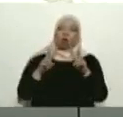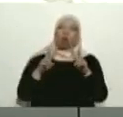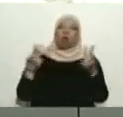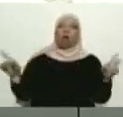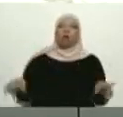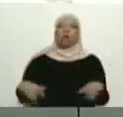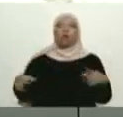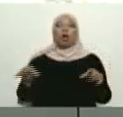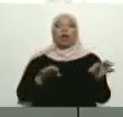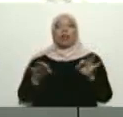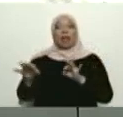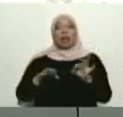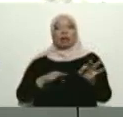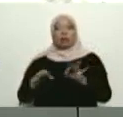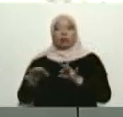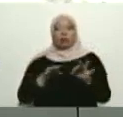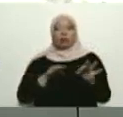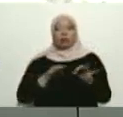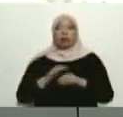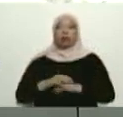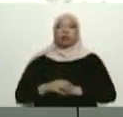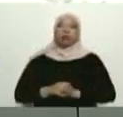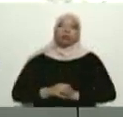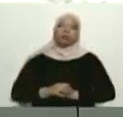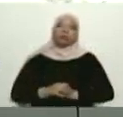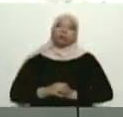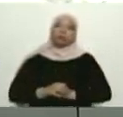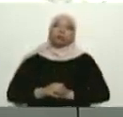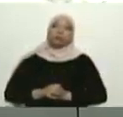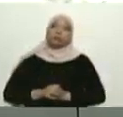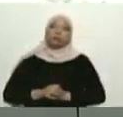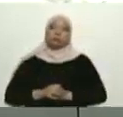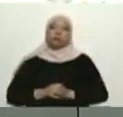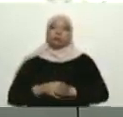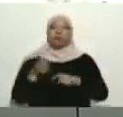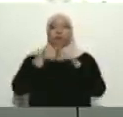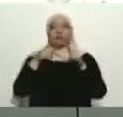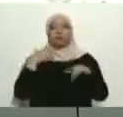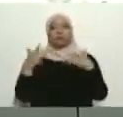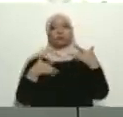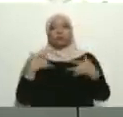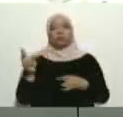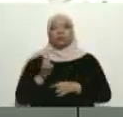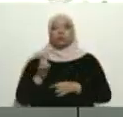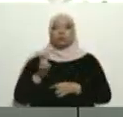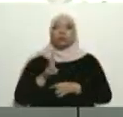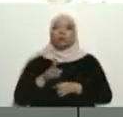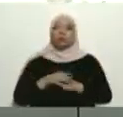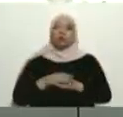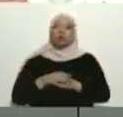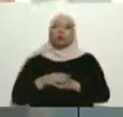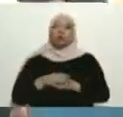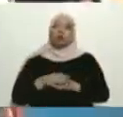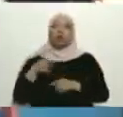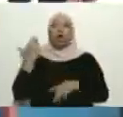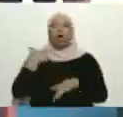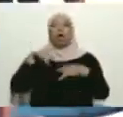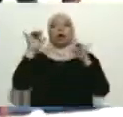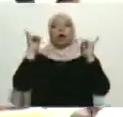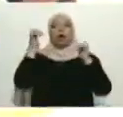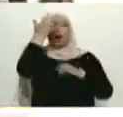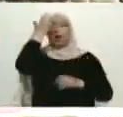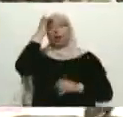fueron al teatro Ah bueno a las distintas actividades que se hicieron en toda Venezuela los desfiles que se hicieron en carnavales quería